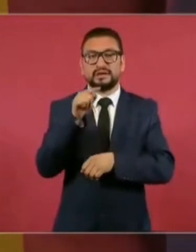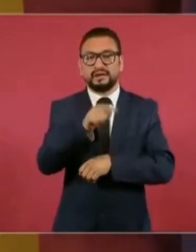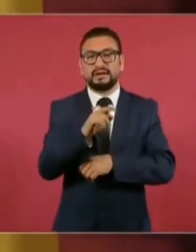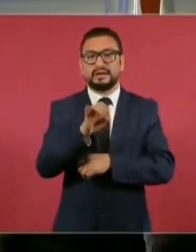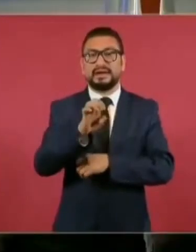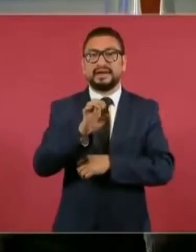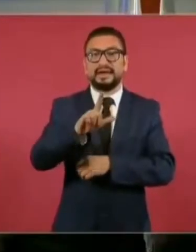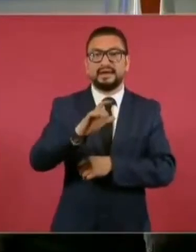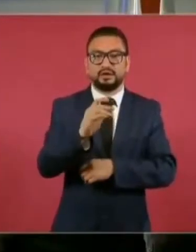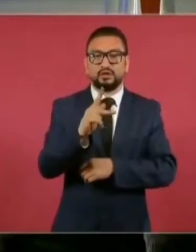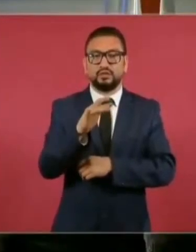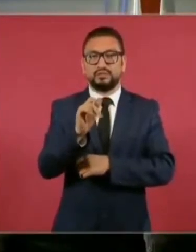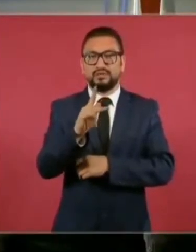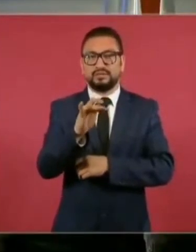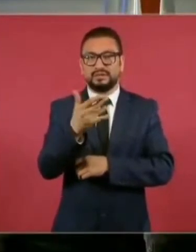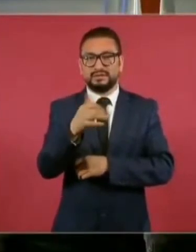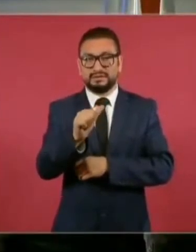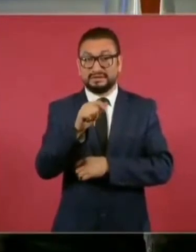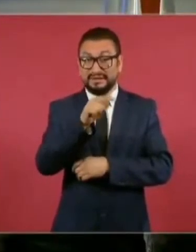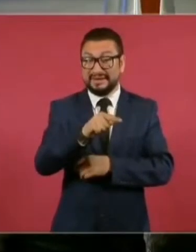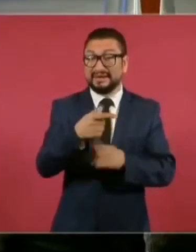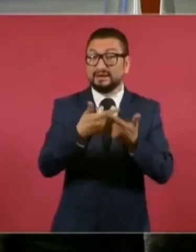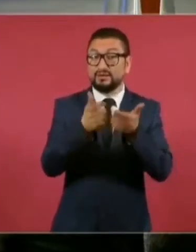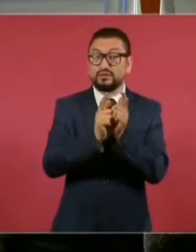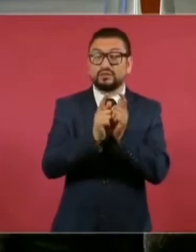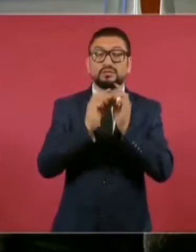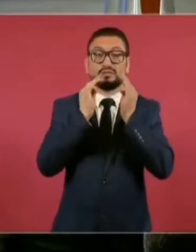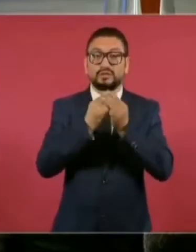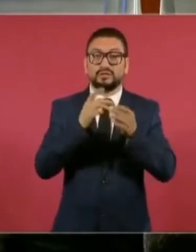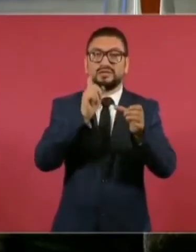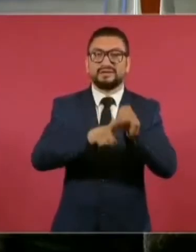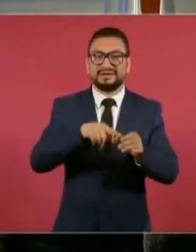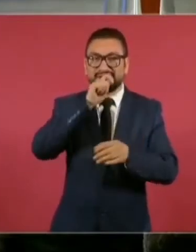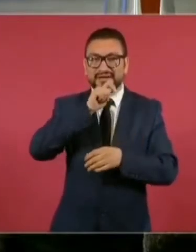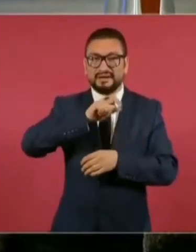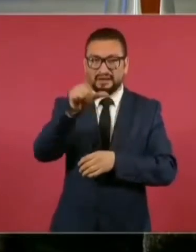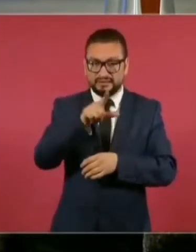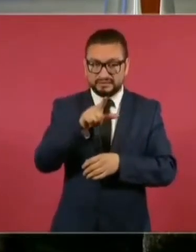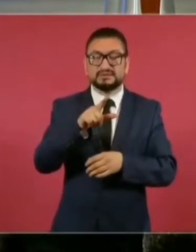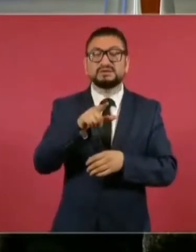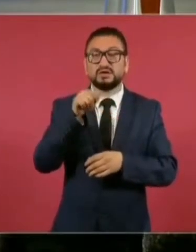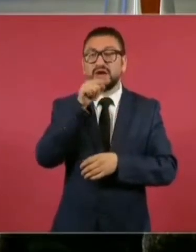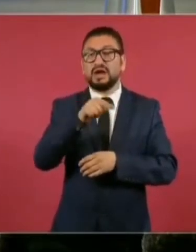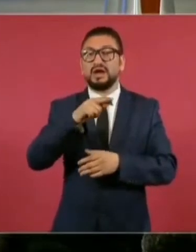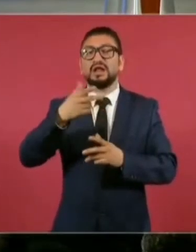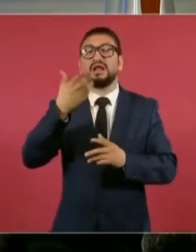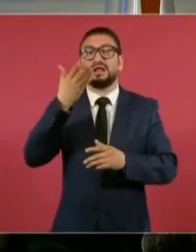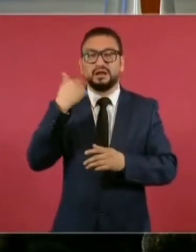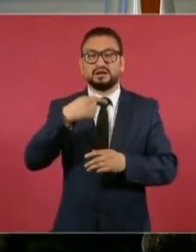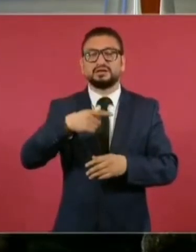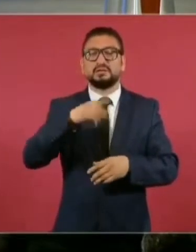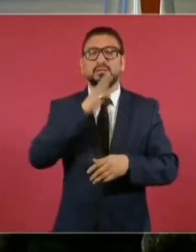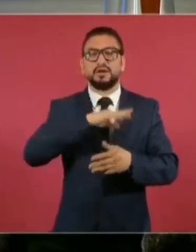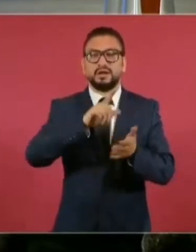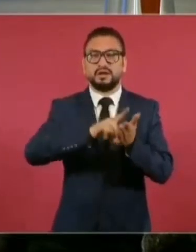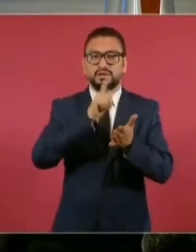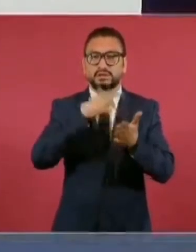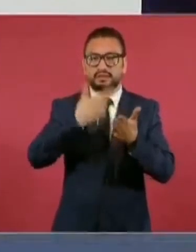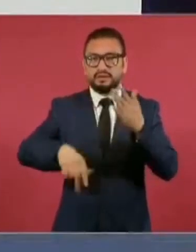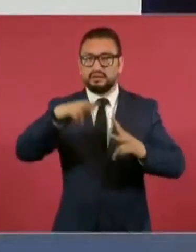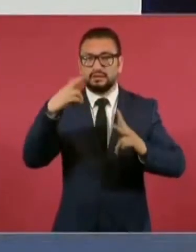el compa Playa. Él es integrante del Cártel Jalisco, está acusado de homicidio calificado,